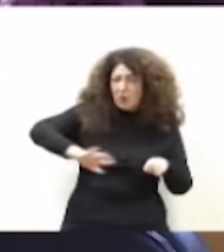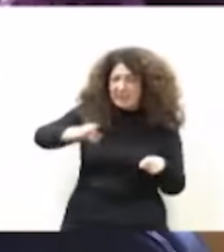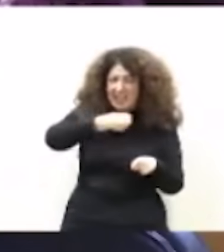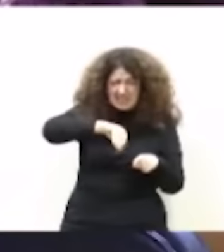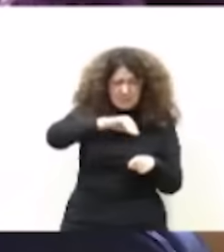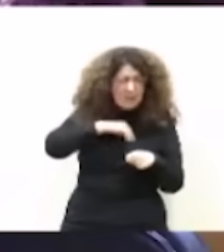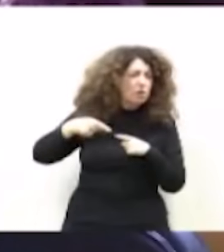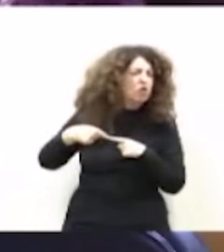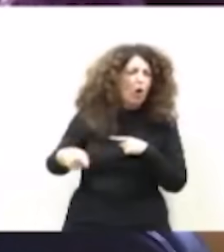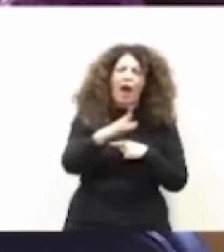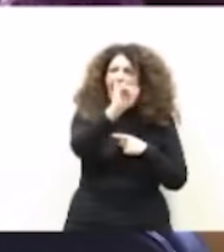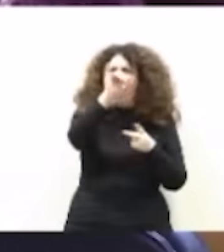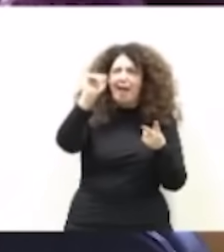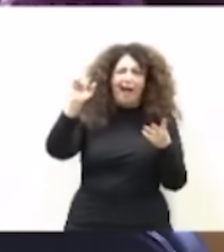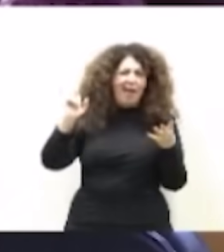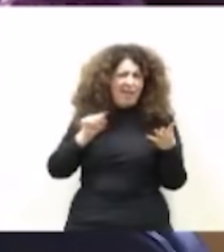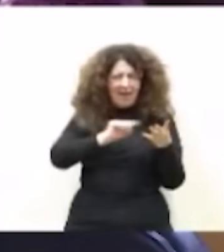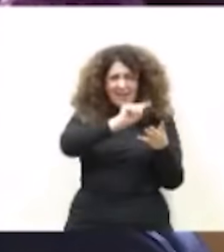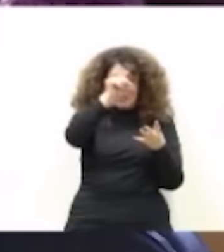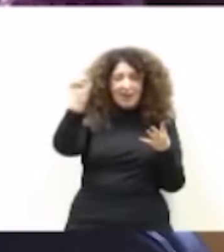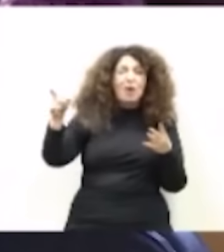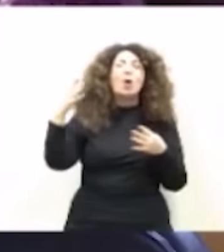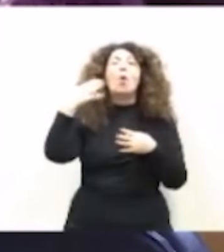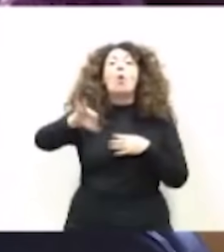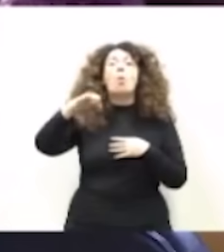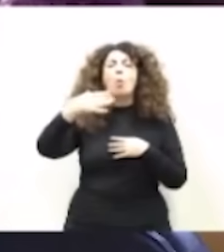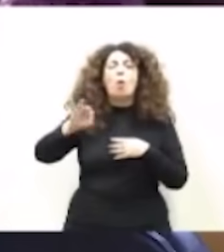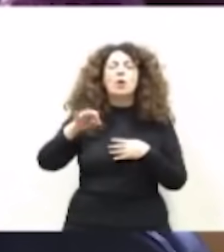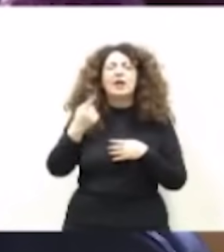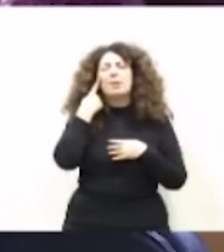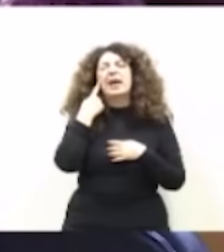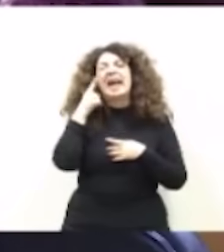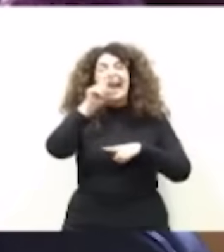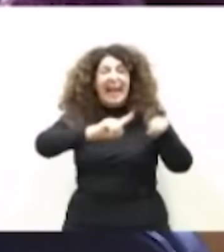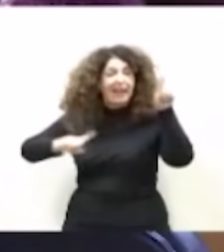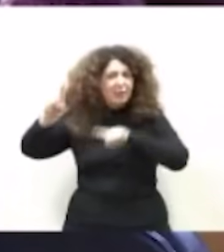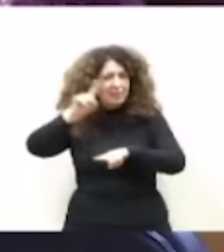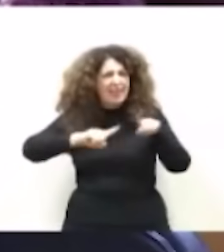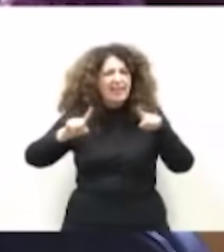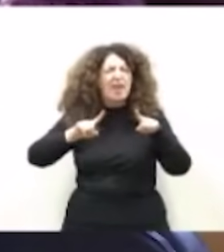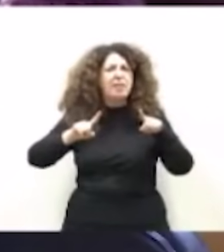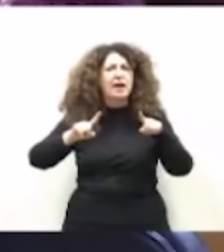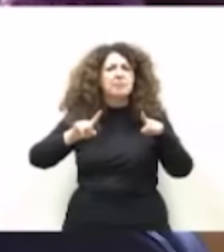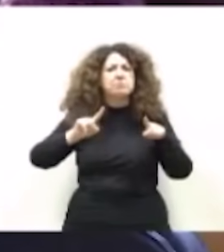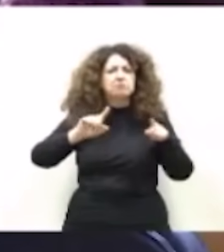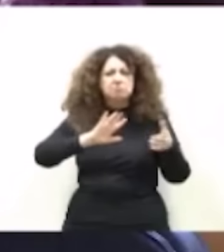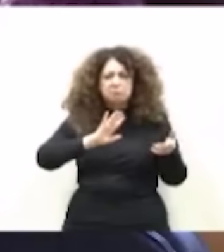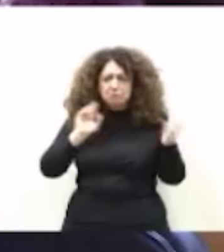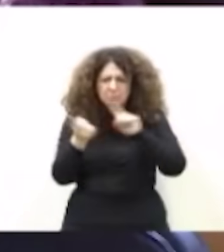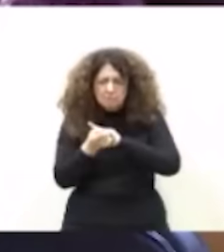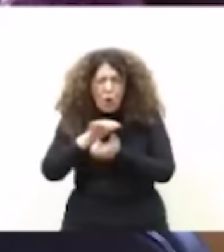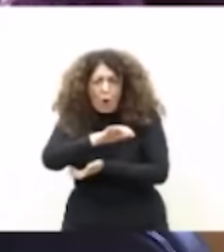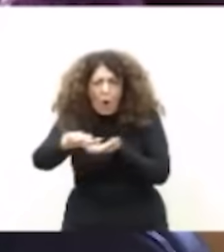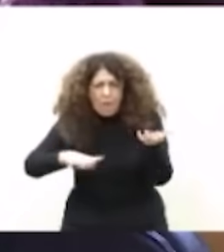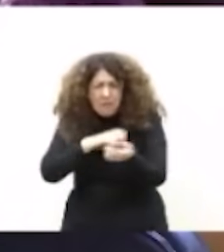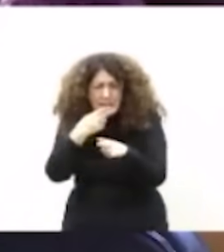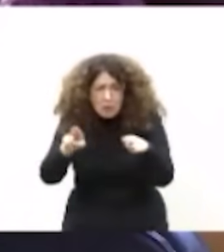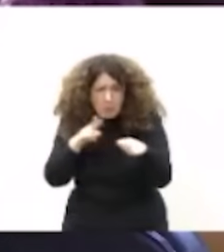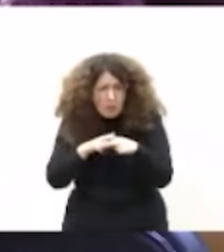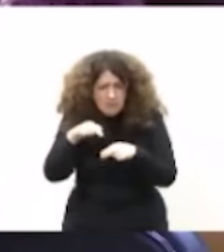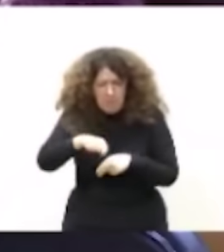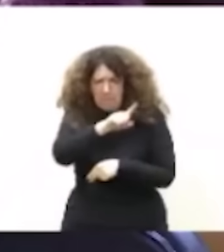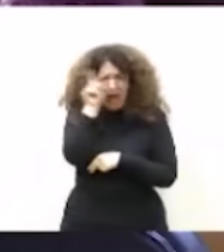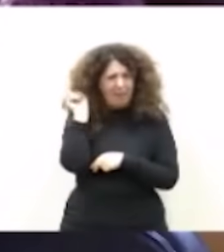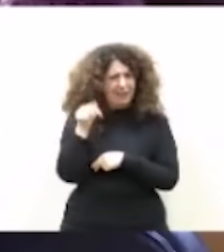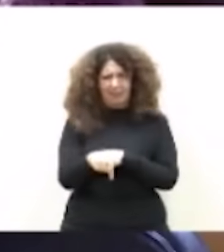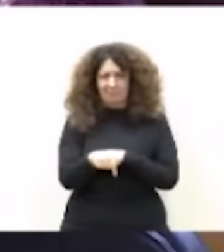producen todos los días. ¿Saben el único sitio donde una incidencia se convierte en un conflicto político? En Madrid. ¿Y sabe por qué?